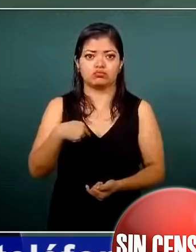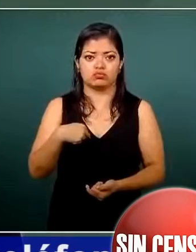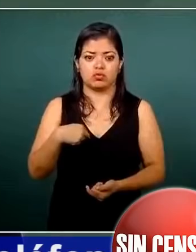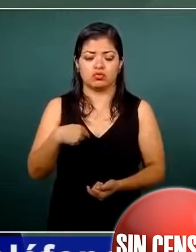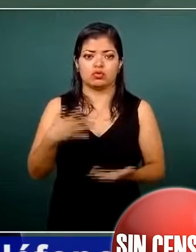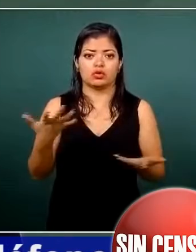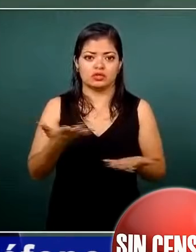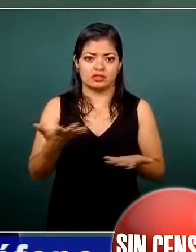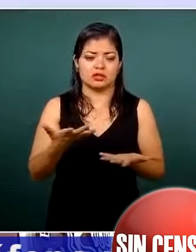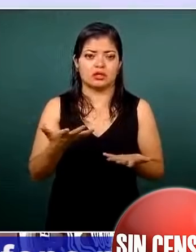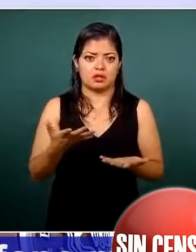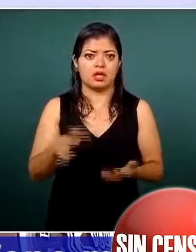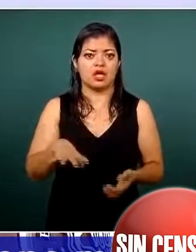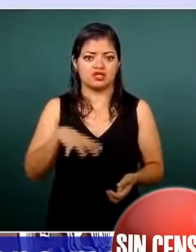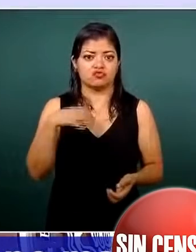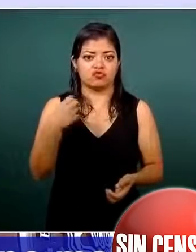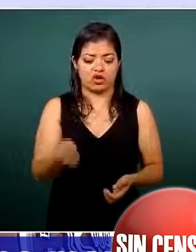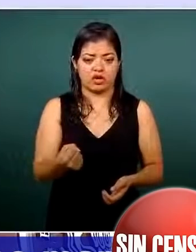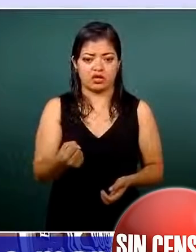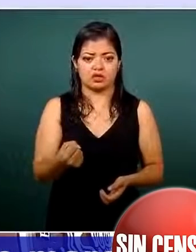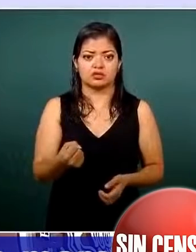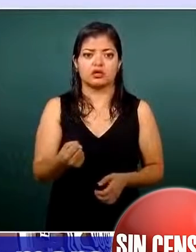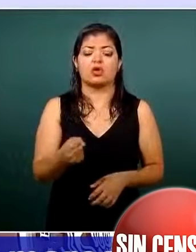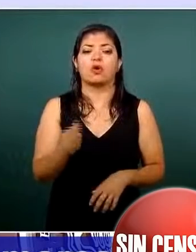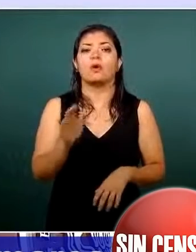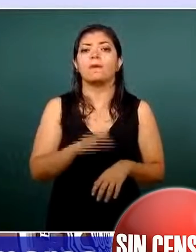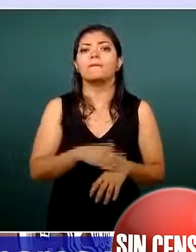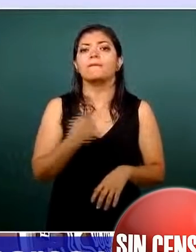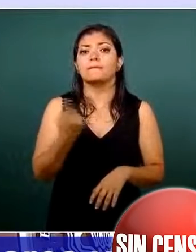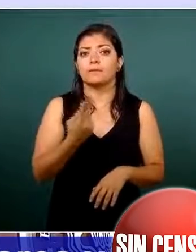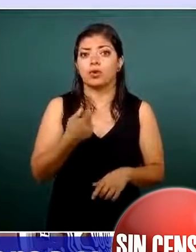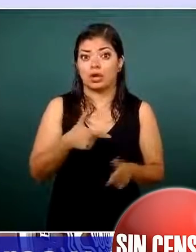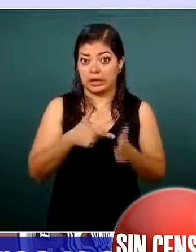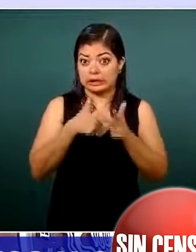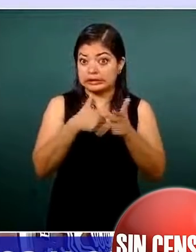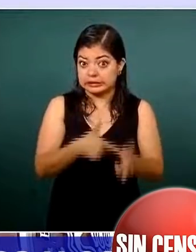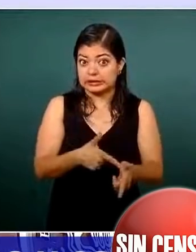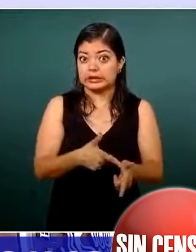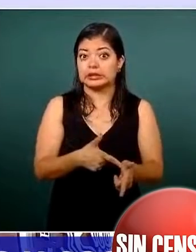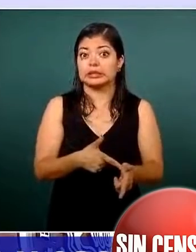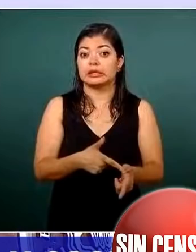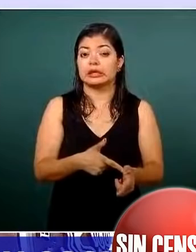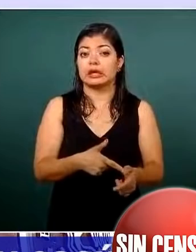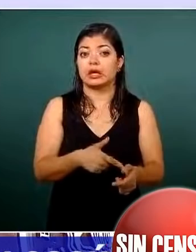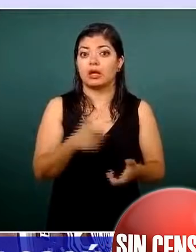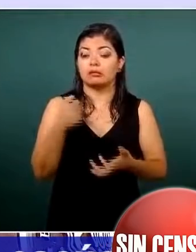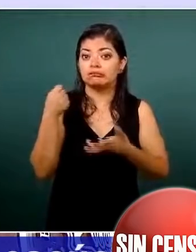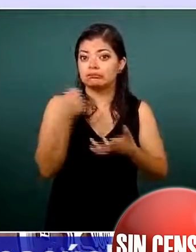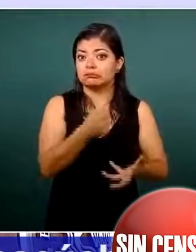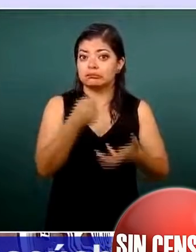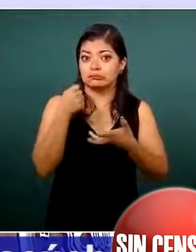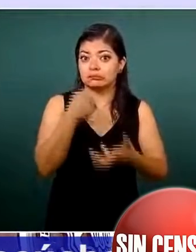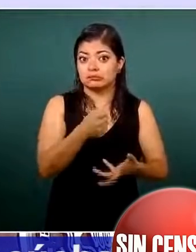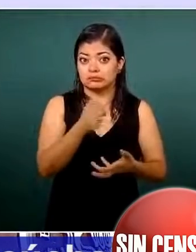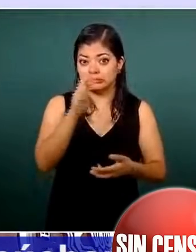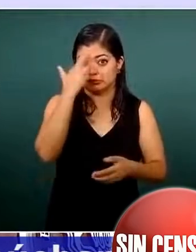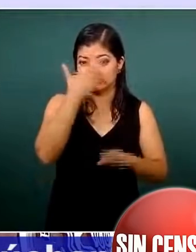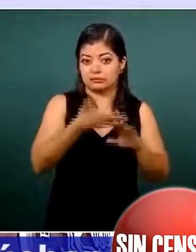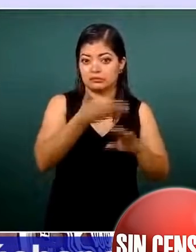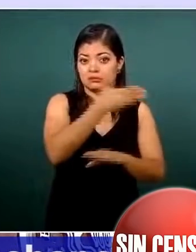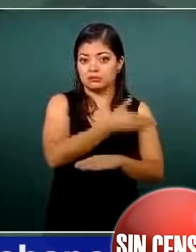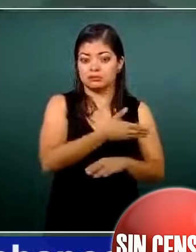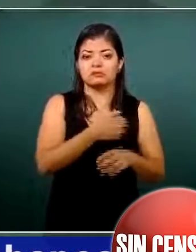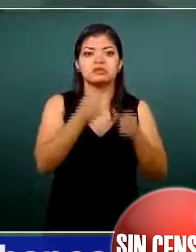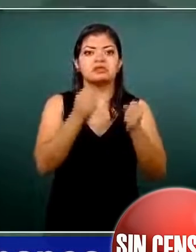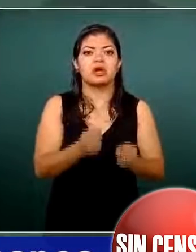porque si se continuaba con el programa de obras y de presupuesto original, íbamos a terminar